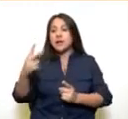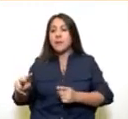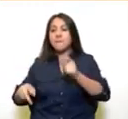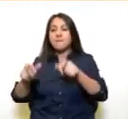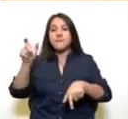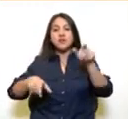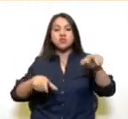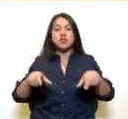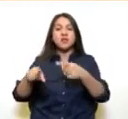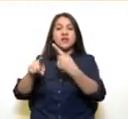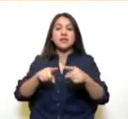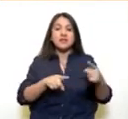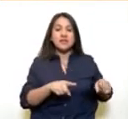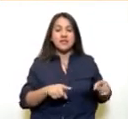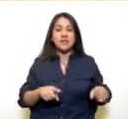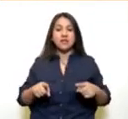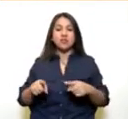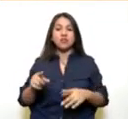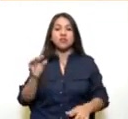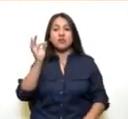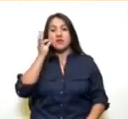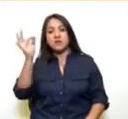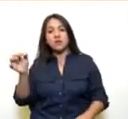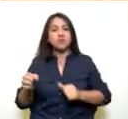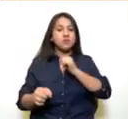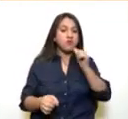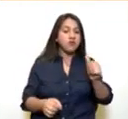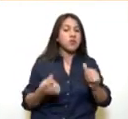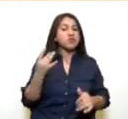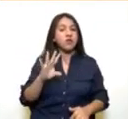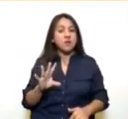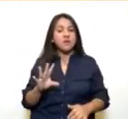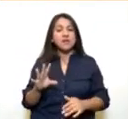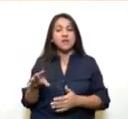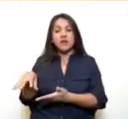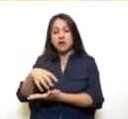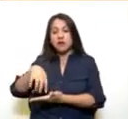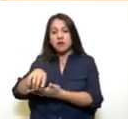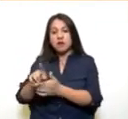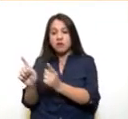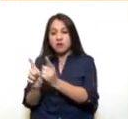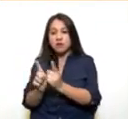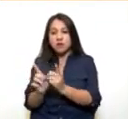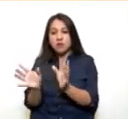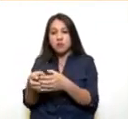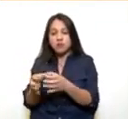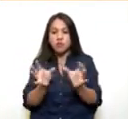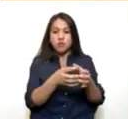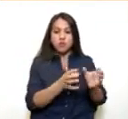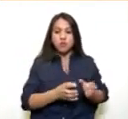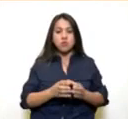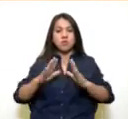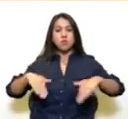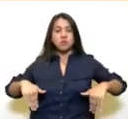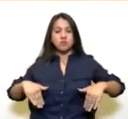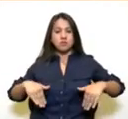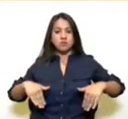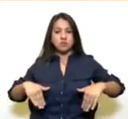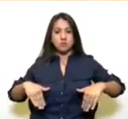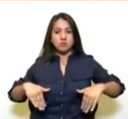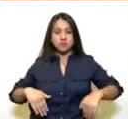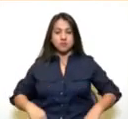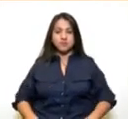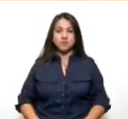de distintos estratos socio-económicos sólo se dan entre ellas relaciones de subordinación